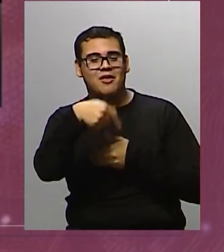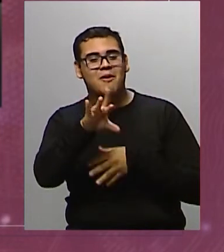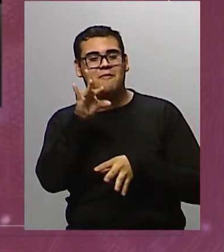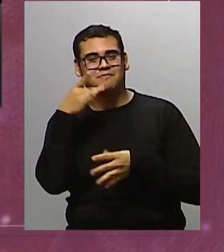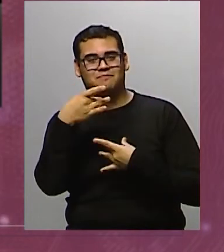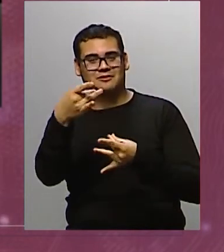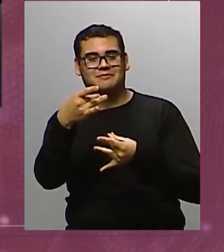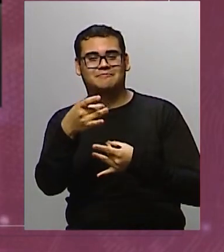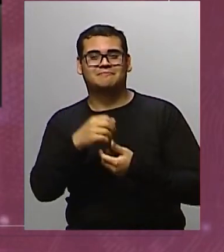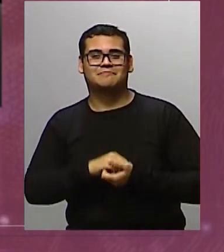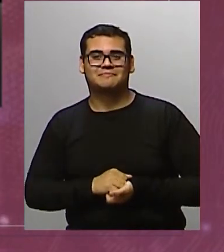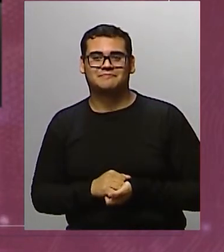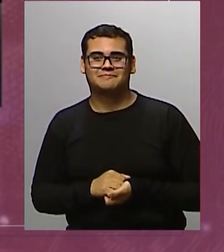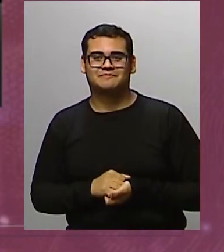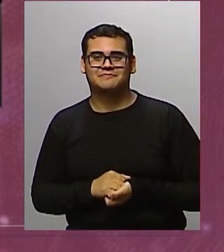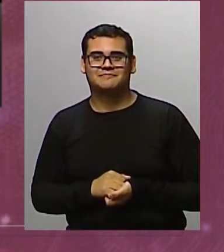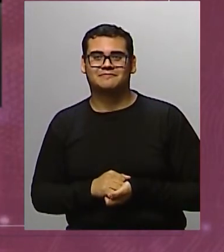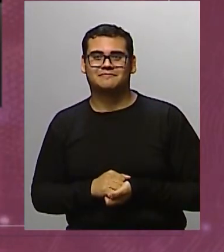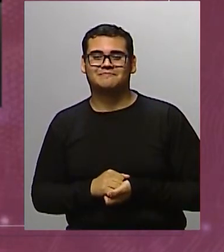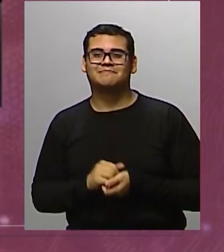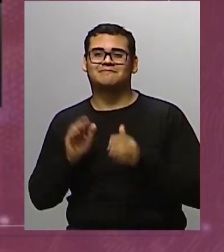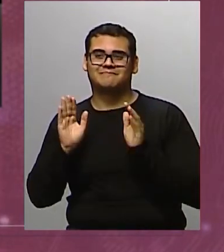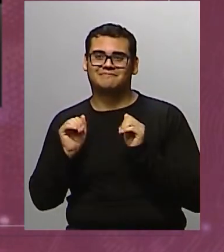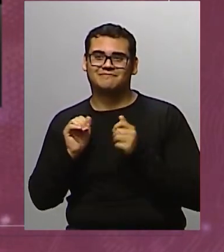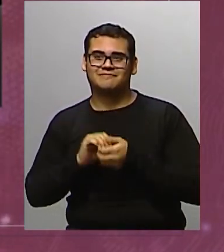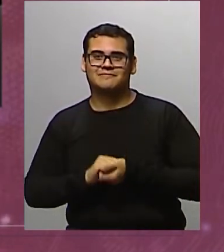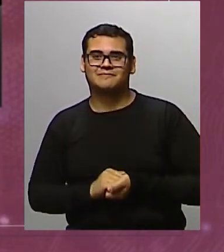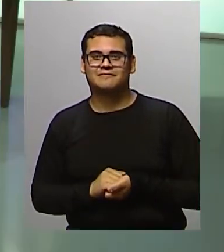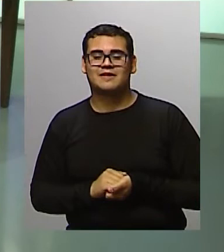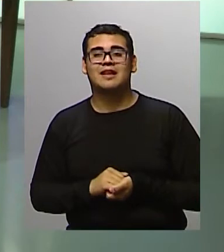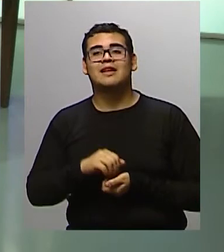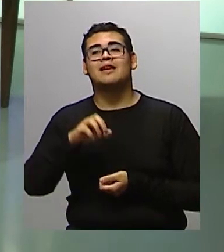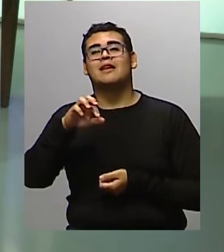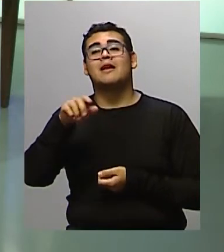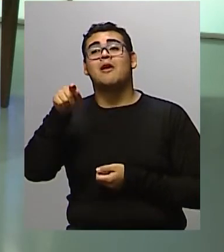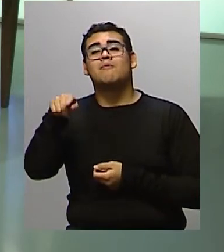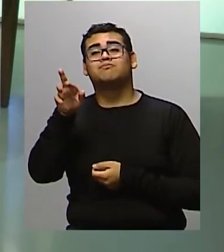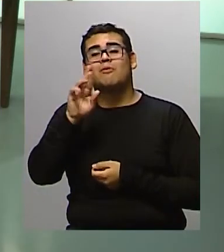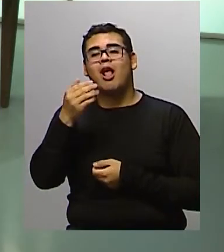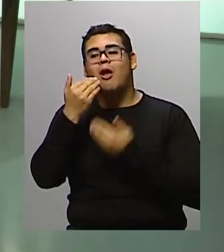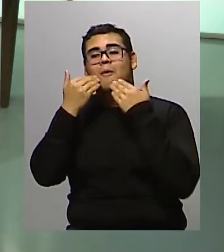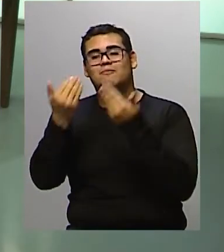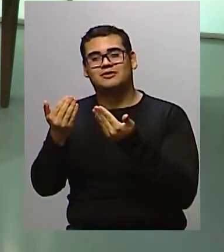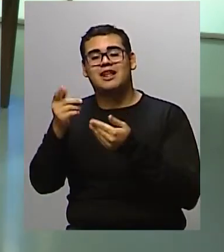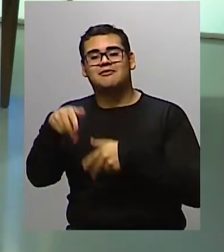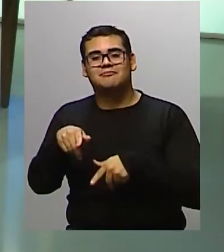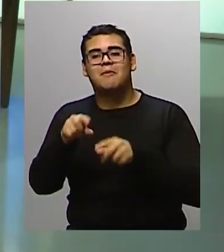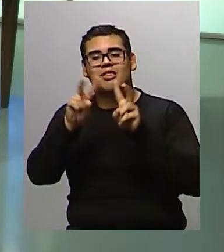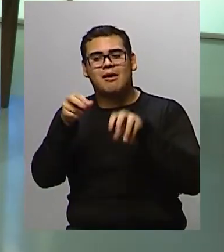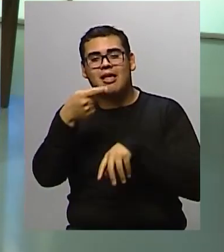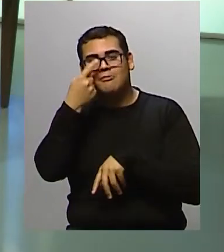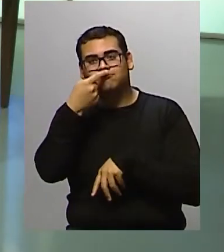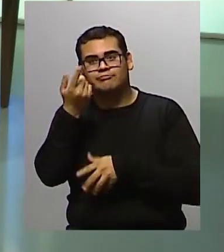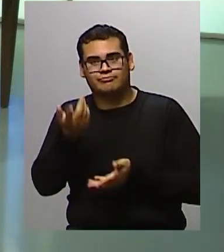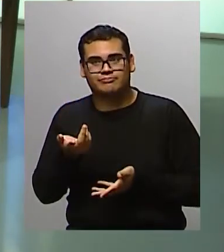seguimos en contacto. Hasta cualquier momento, entonces. Patricia, muchísimas gracias también y muy interesante este tema, ¿no? Un placer, sí, la verdad,